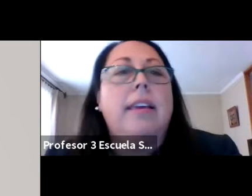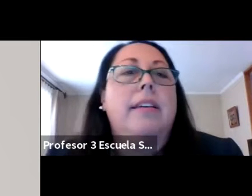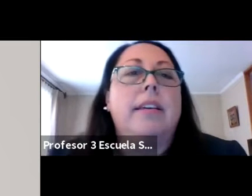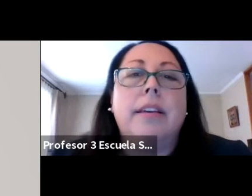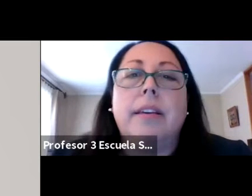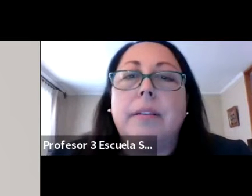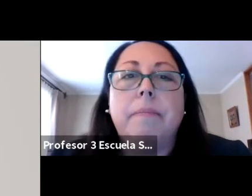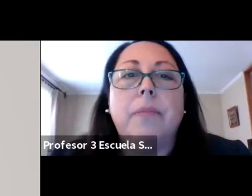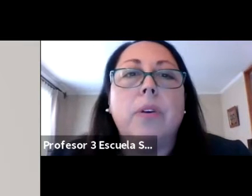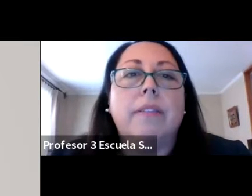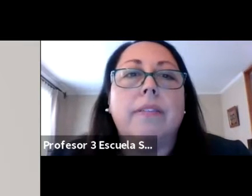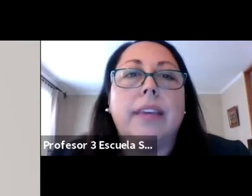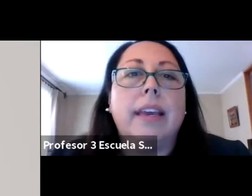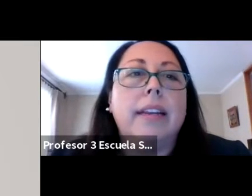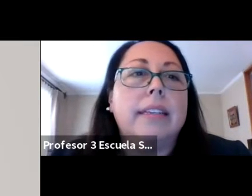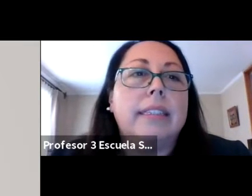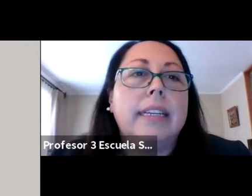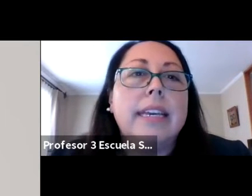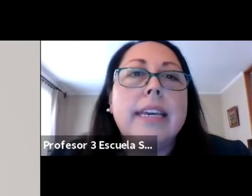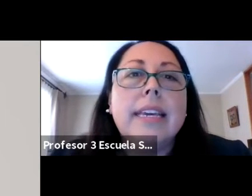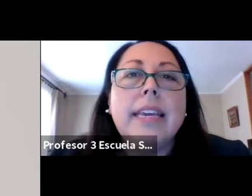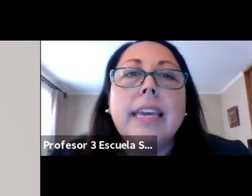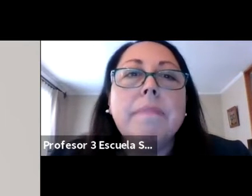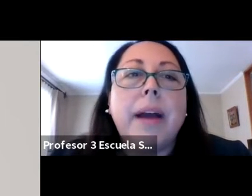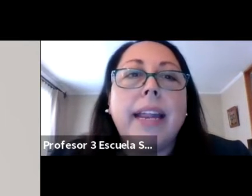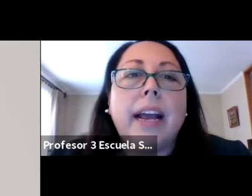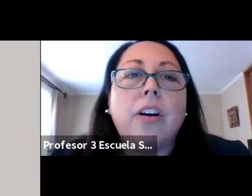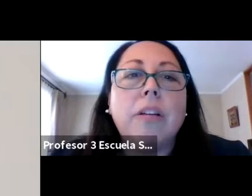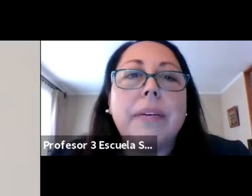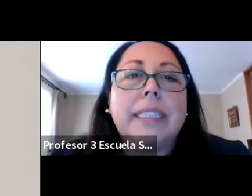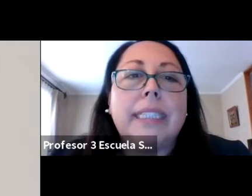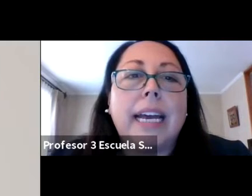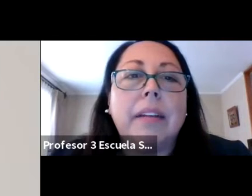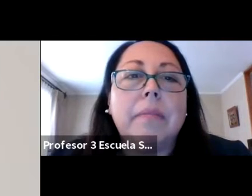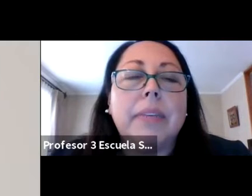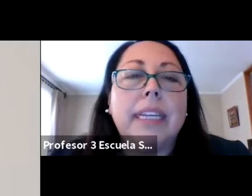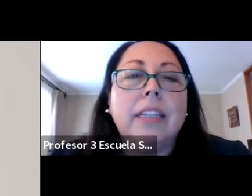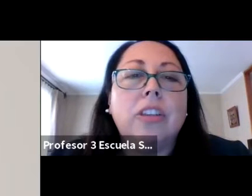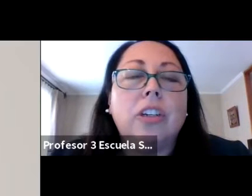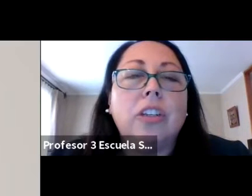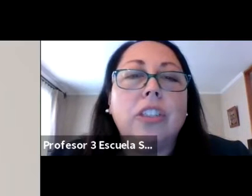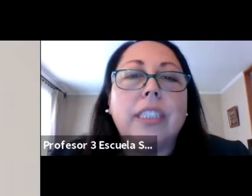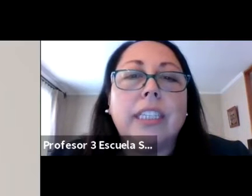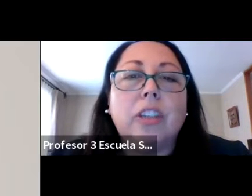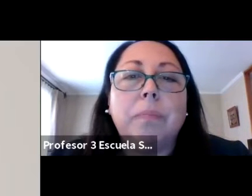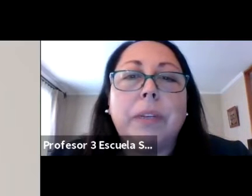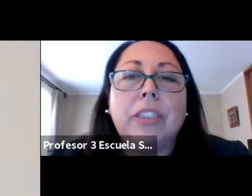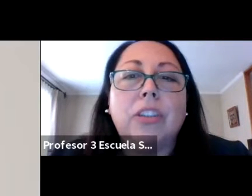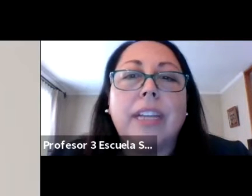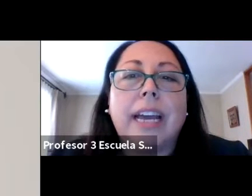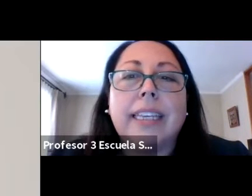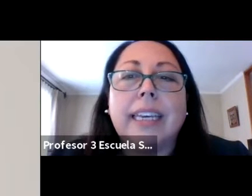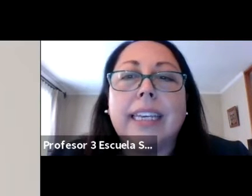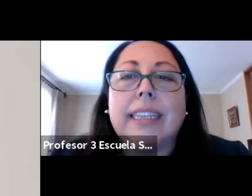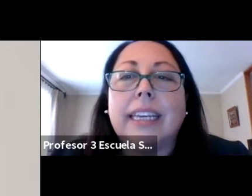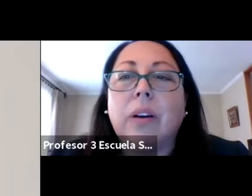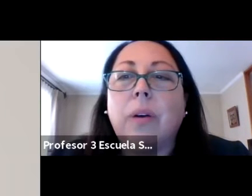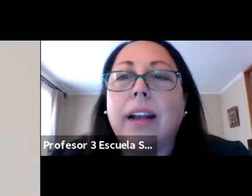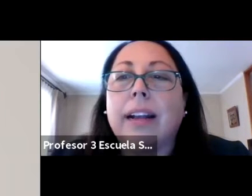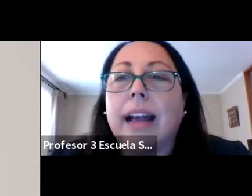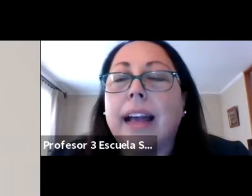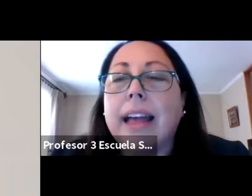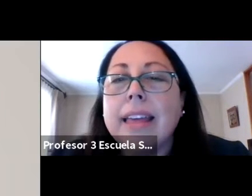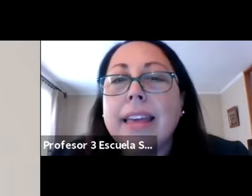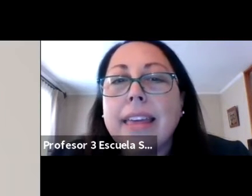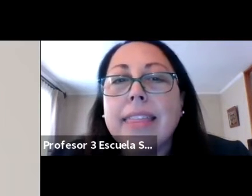E, E. Muy bien. Y para comenzar, miren todos estos personajes que